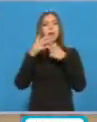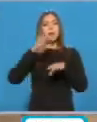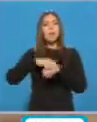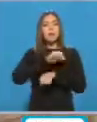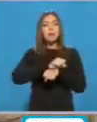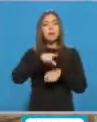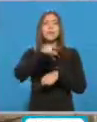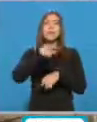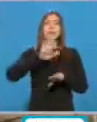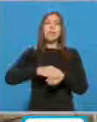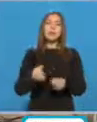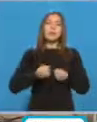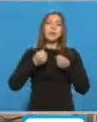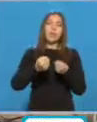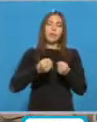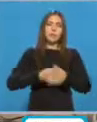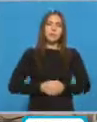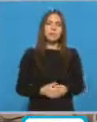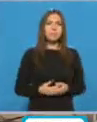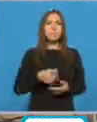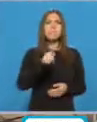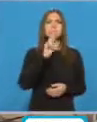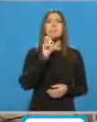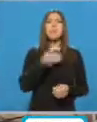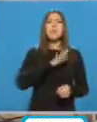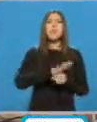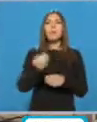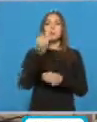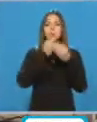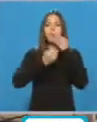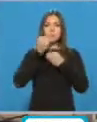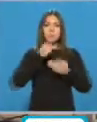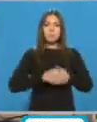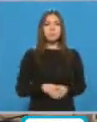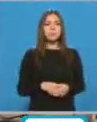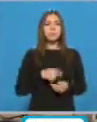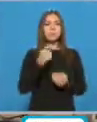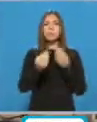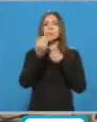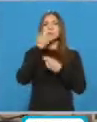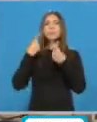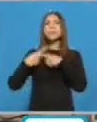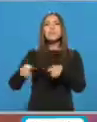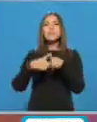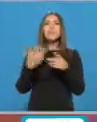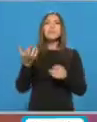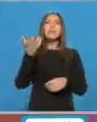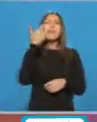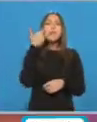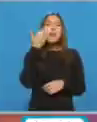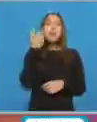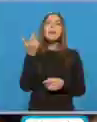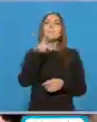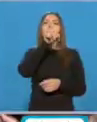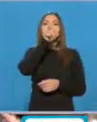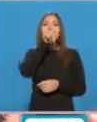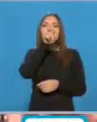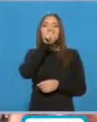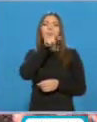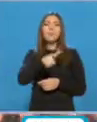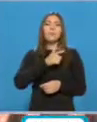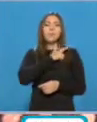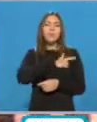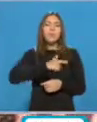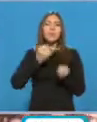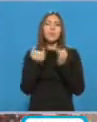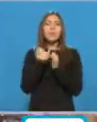poco más potente. ¿Qué comen? Mira, se alimentan de cualquier tipo de roedores, aves, pero también les gustan mucho